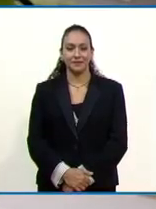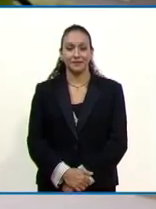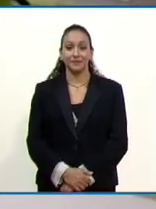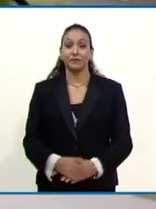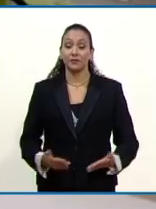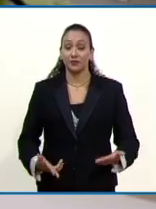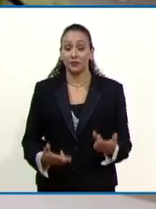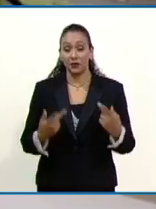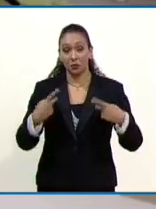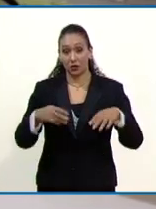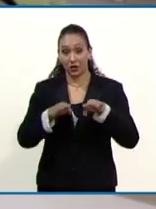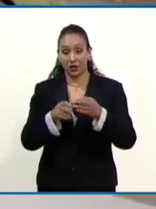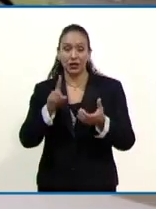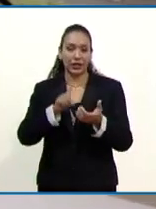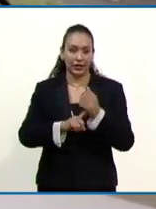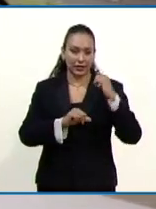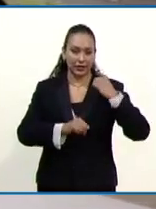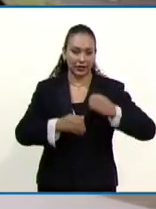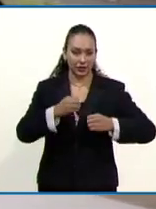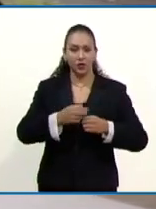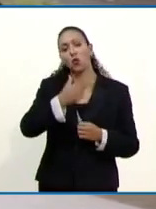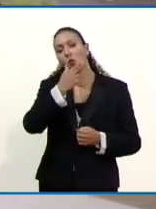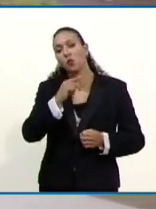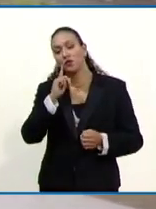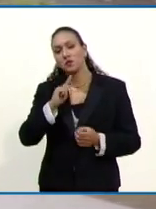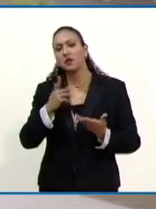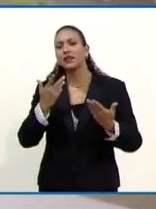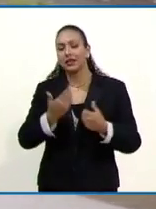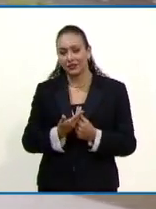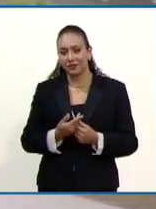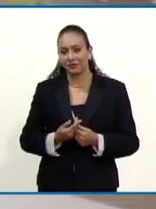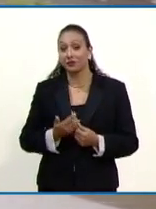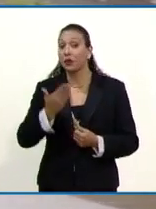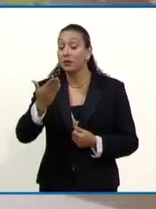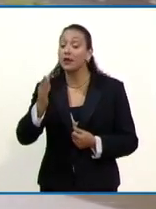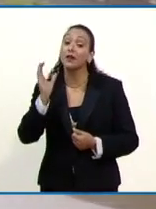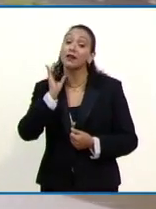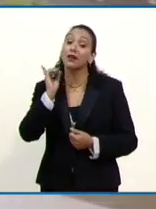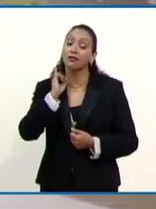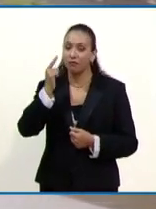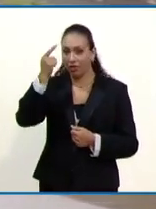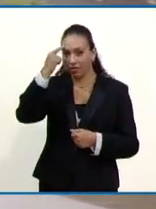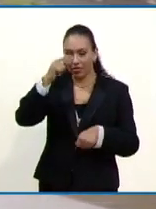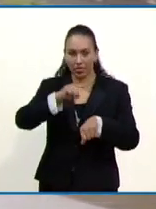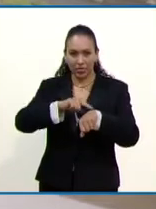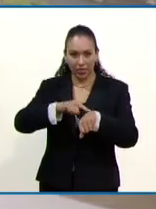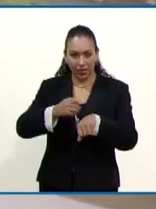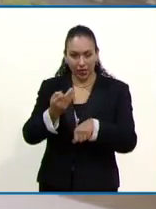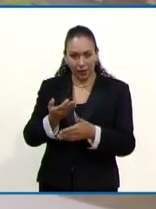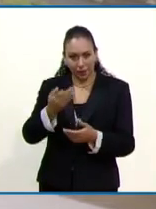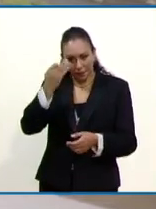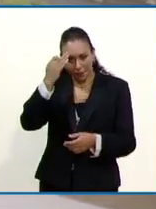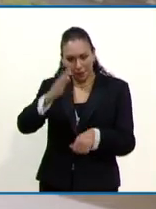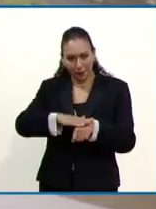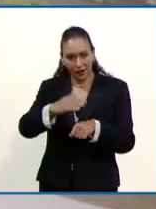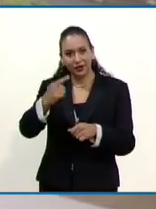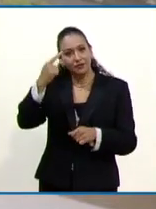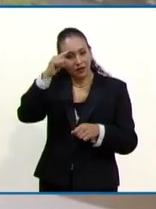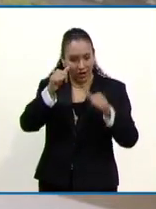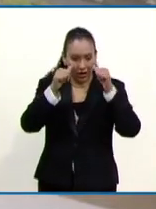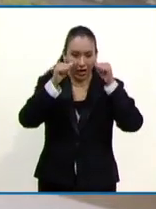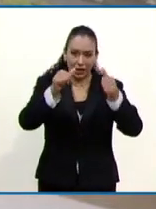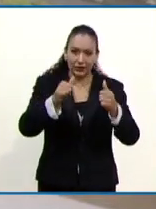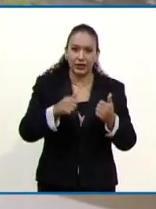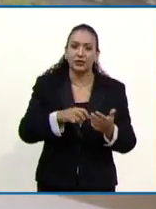Las y los trabajadores del Poder Judicial entregaron un pliego petitorio en la Cámara de Diputados para que se tome en cuenta en la iniciativa